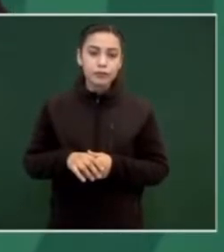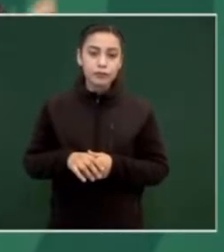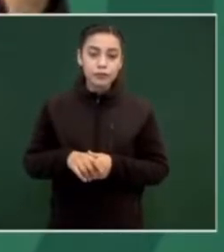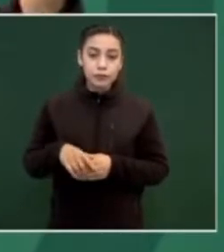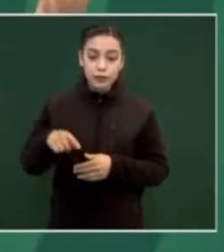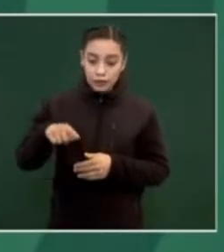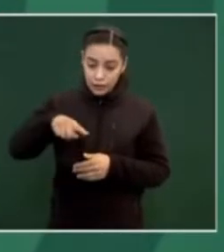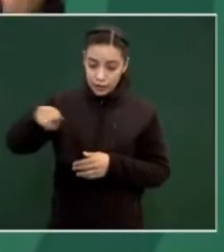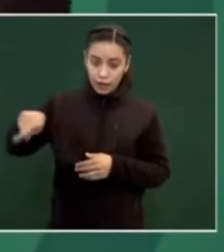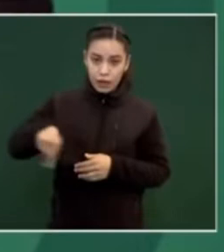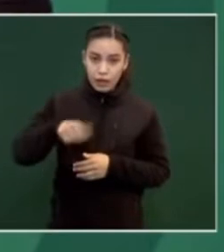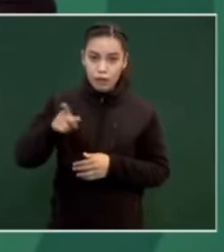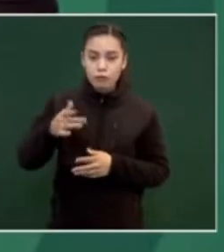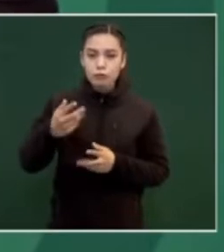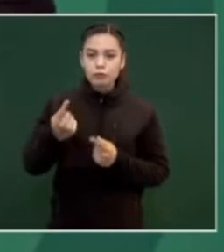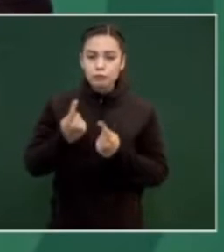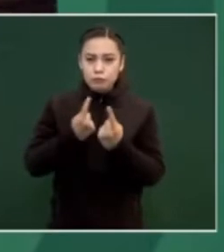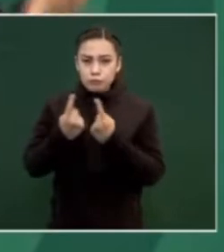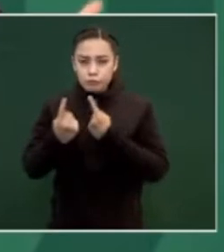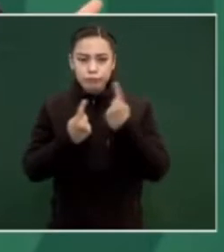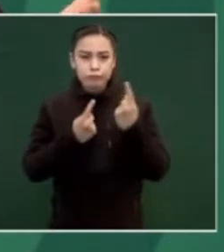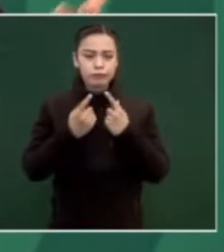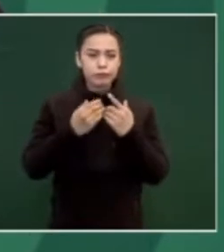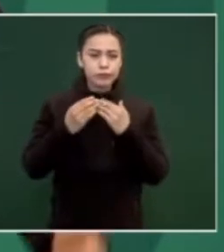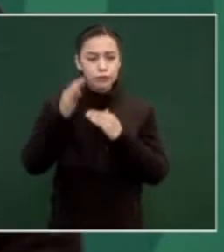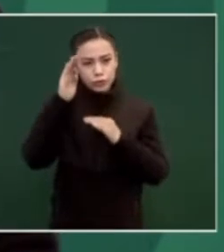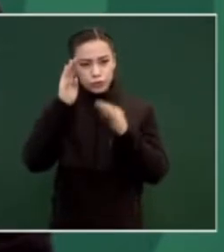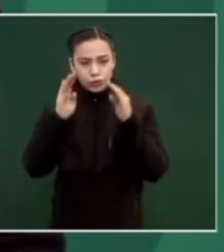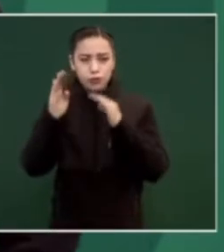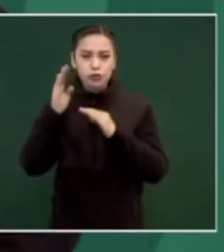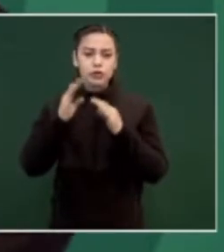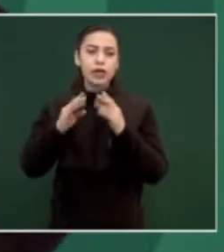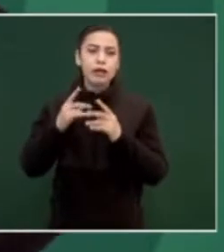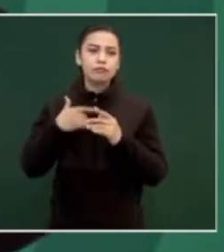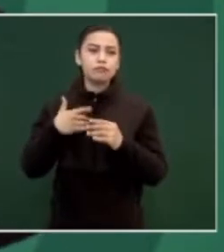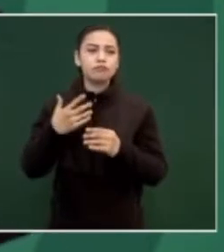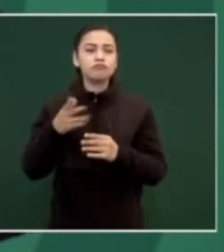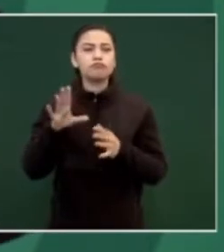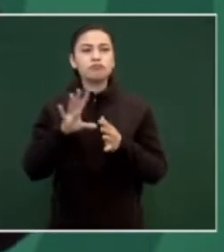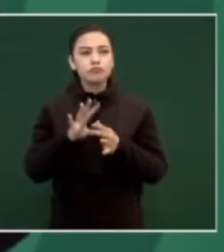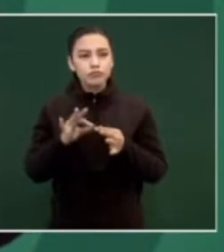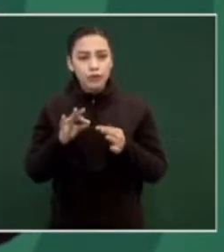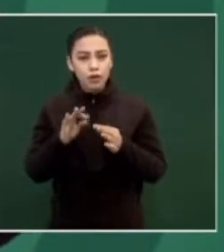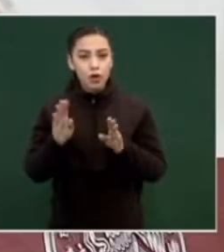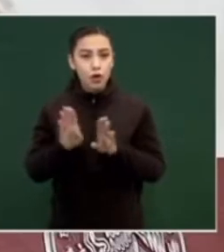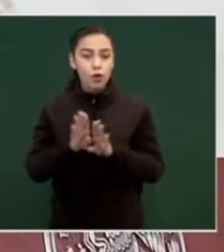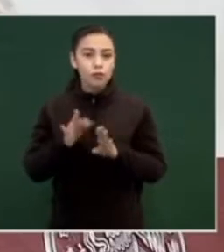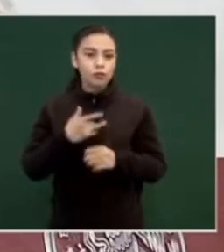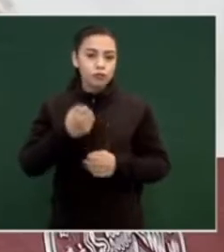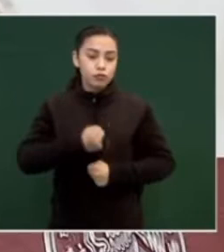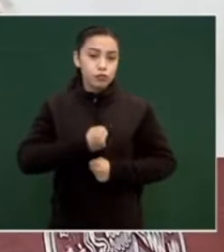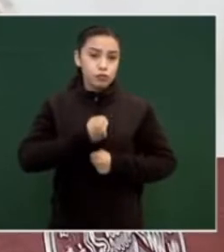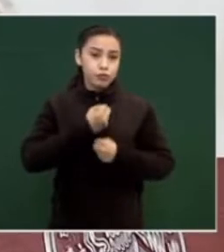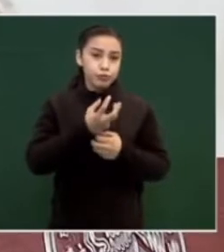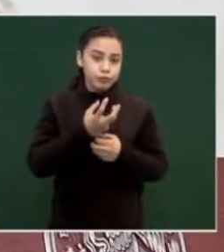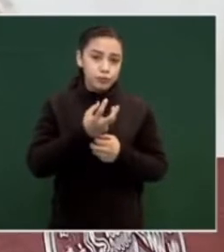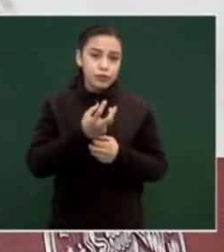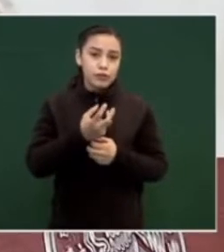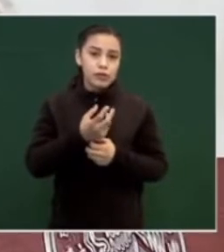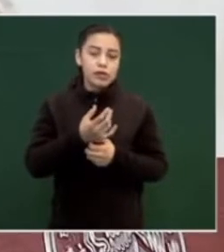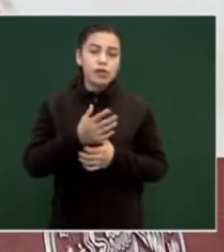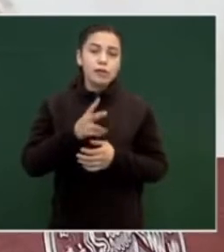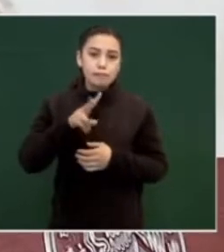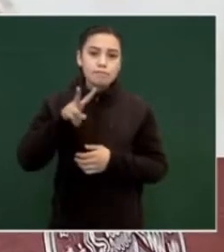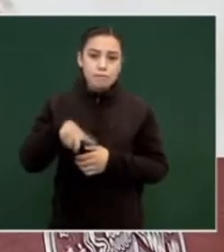deliberen resuelvan en su punto de vista y el pueblo pues siempre tiene